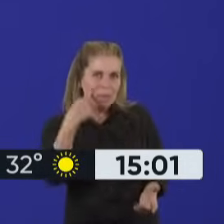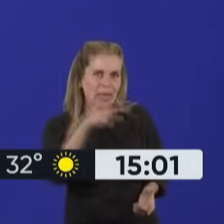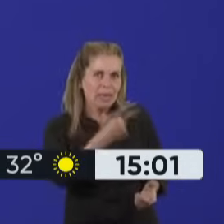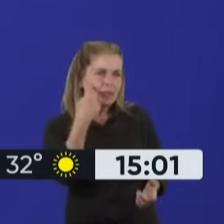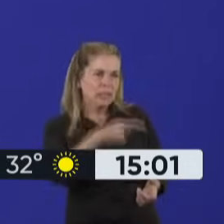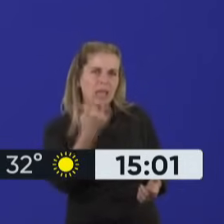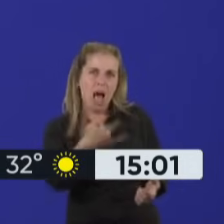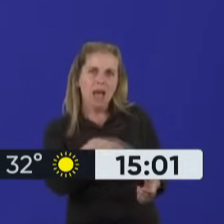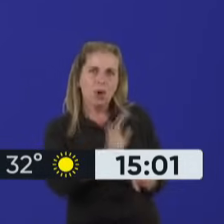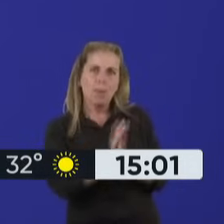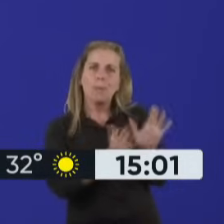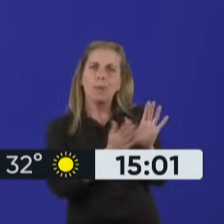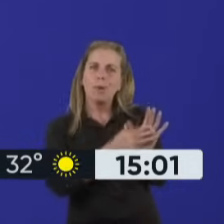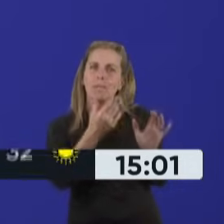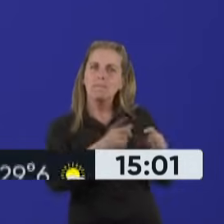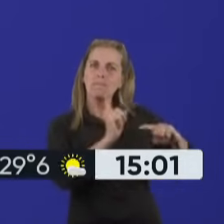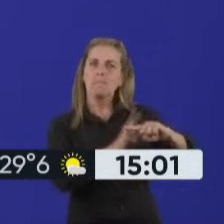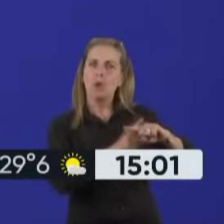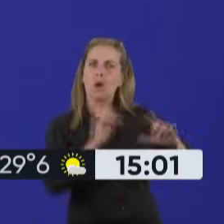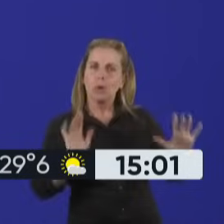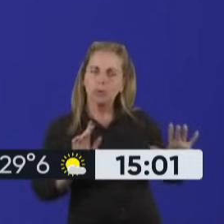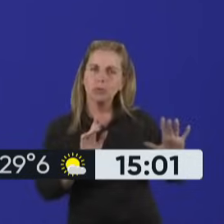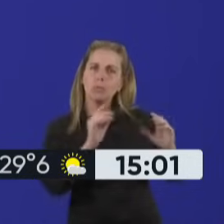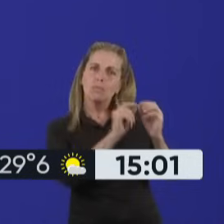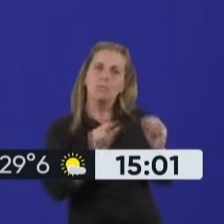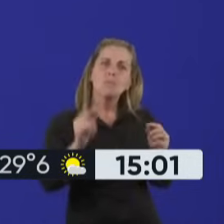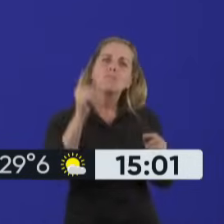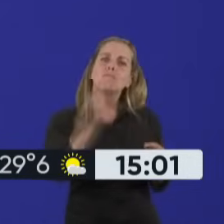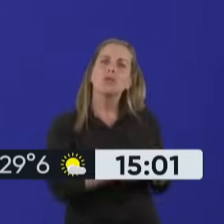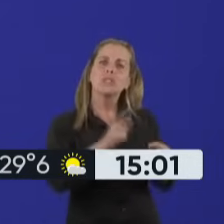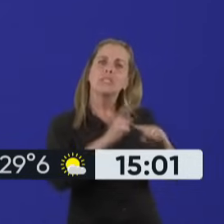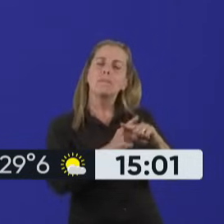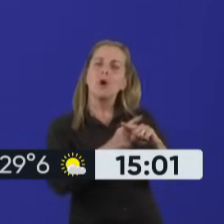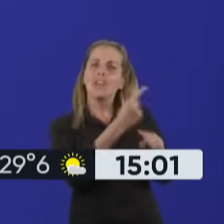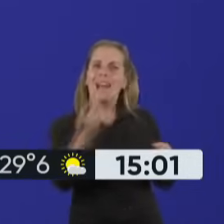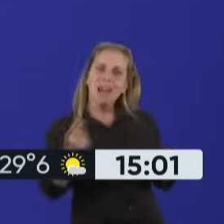donde dice la tasa de crecimiento del PBI per cápita salta 1 punto porcentual.